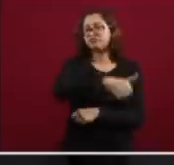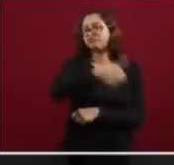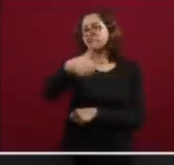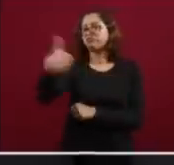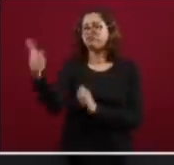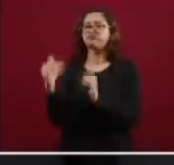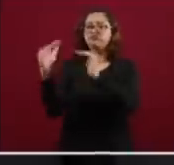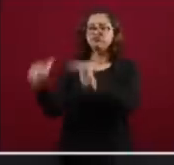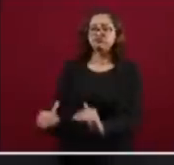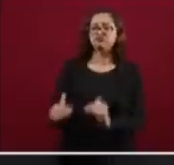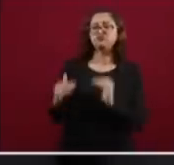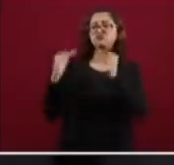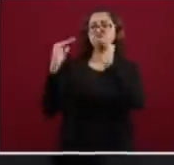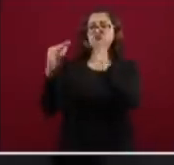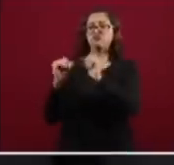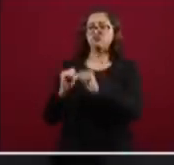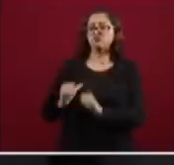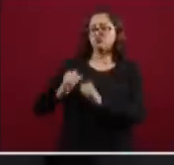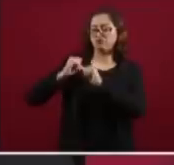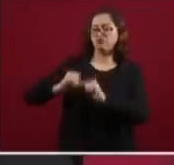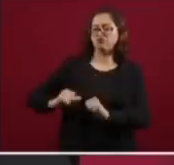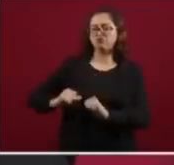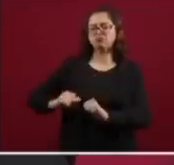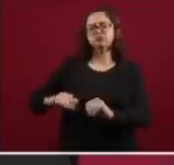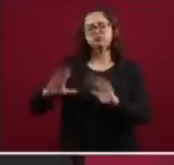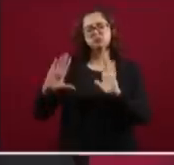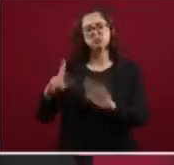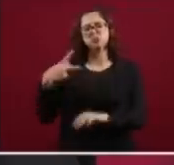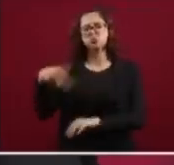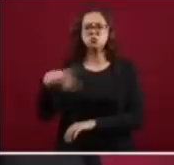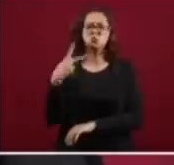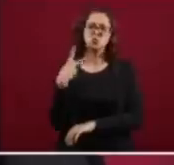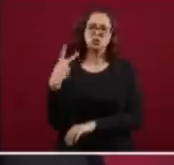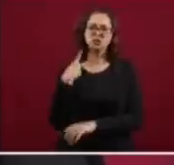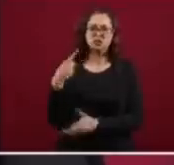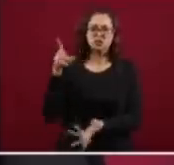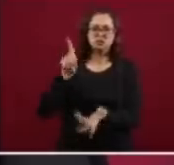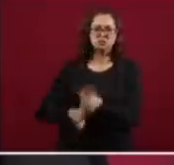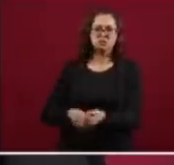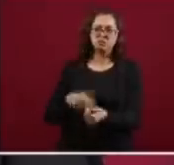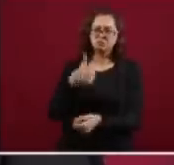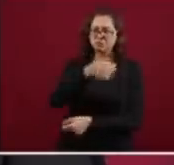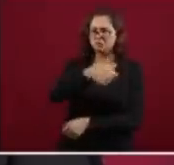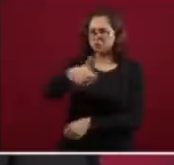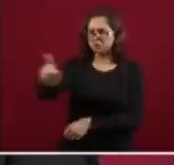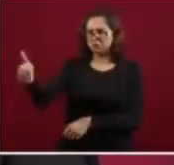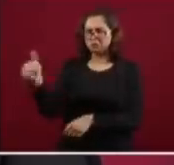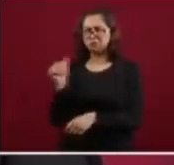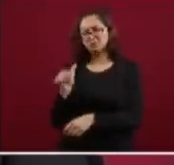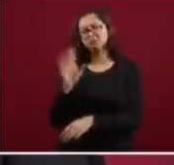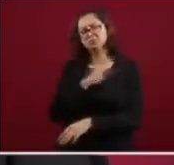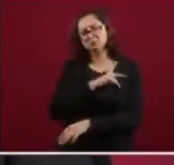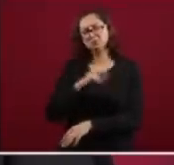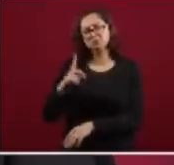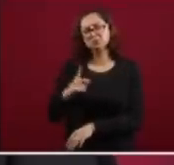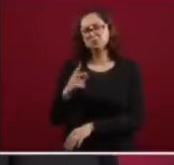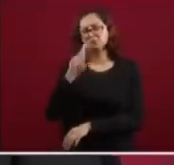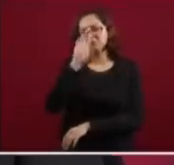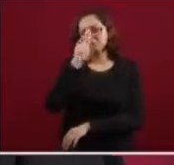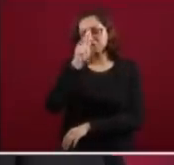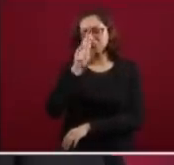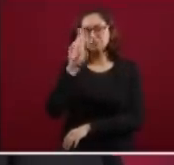debe asumir como política en el caso de méxico nosotros